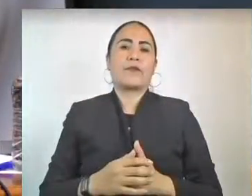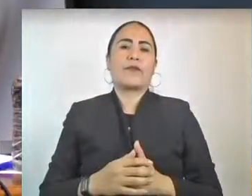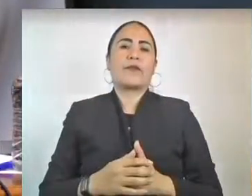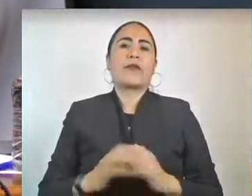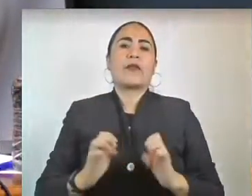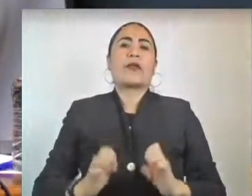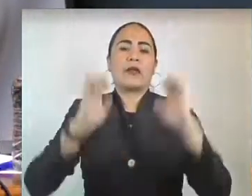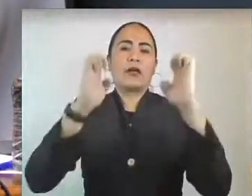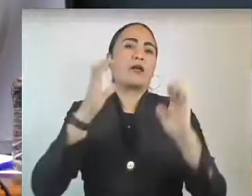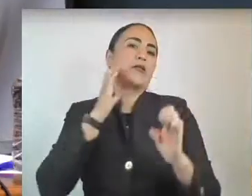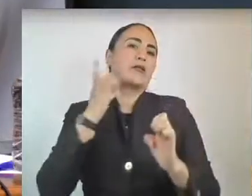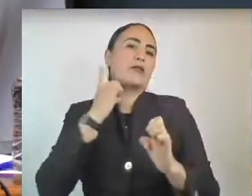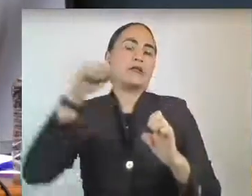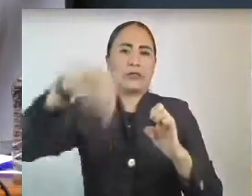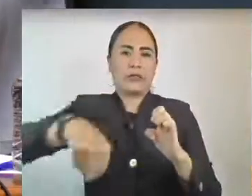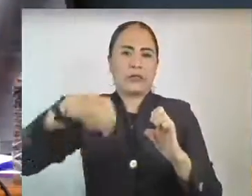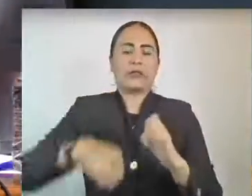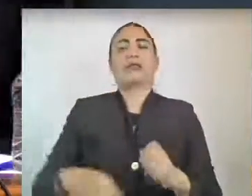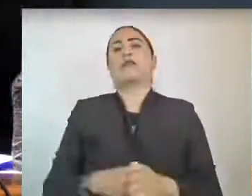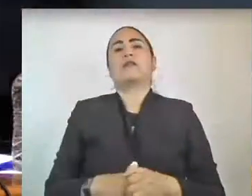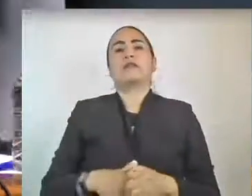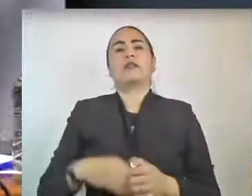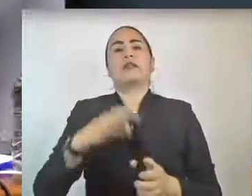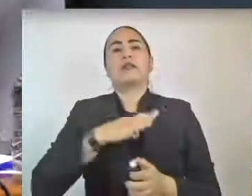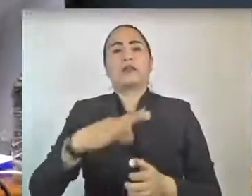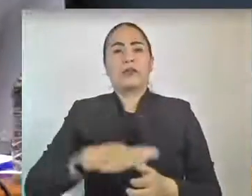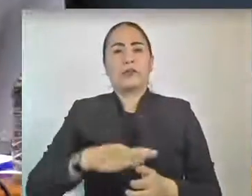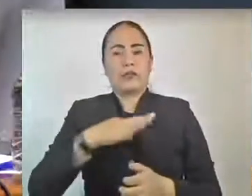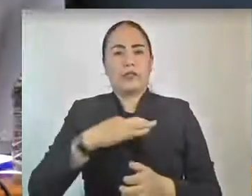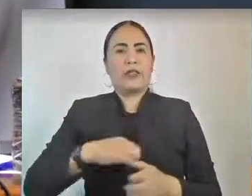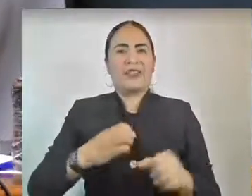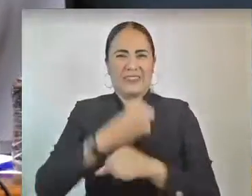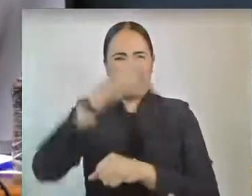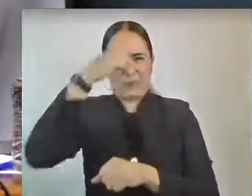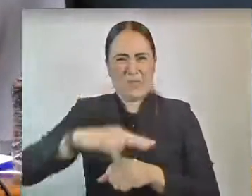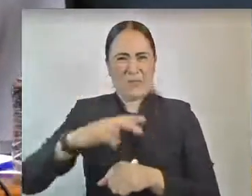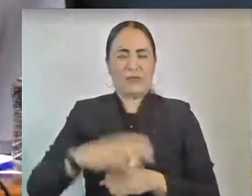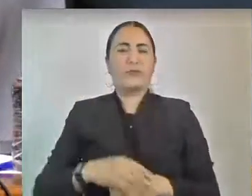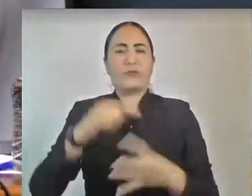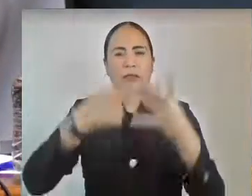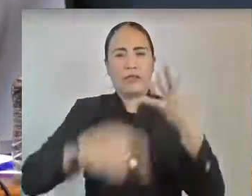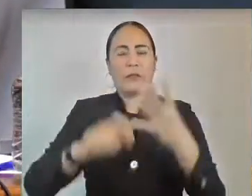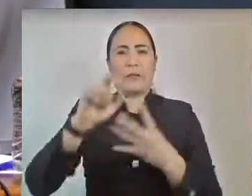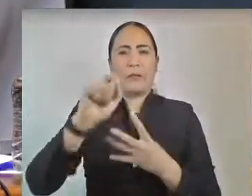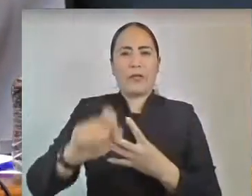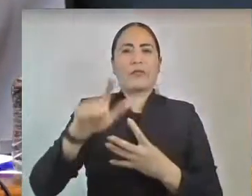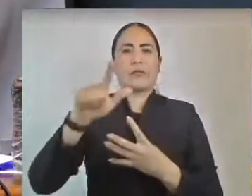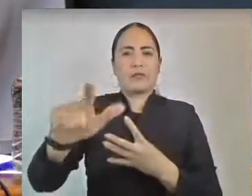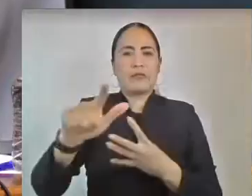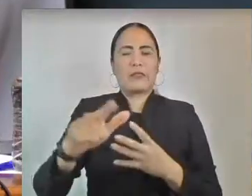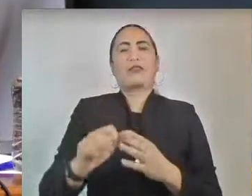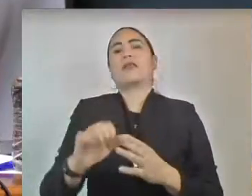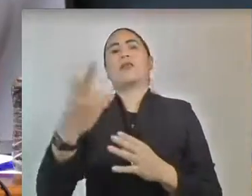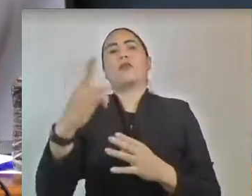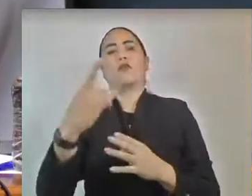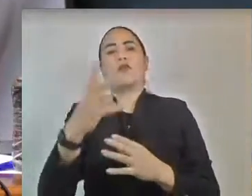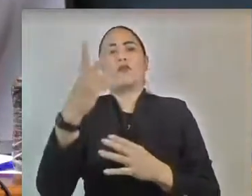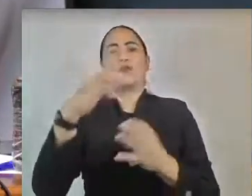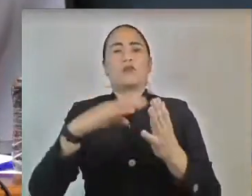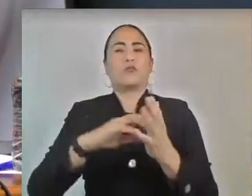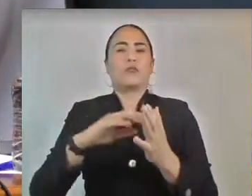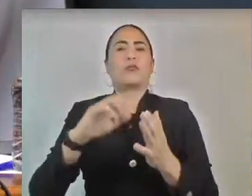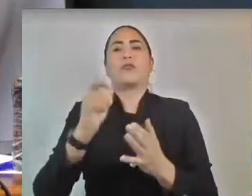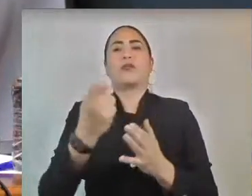Toluca de Lerdo, capital del Estado de México, a los 27 días del mes de julio de 2021.